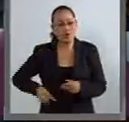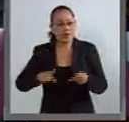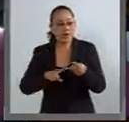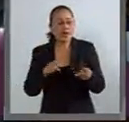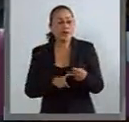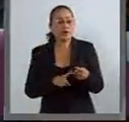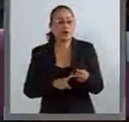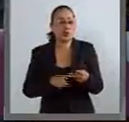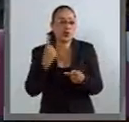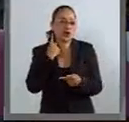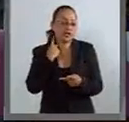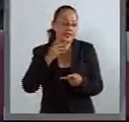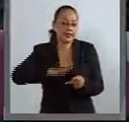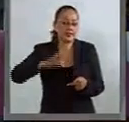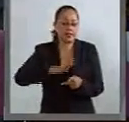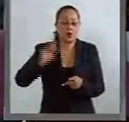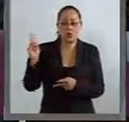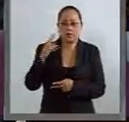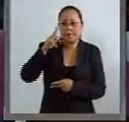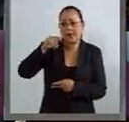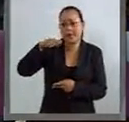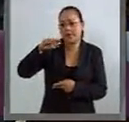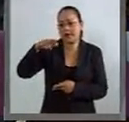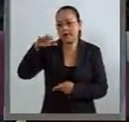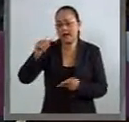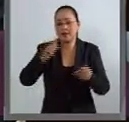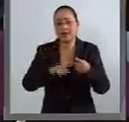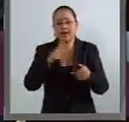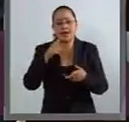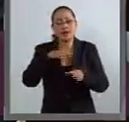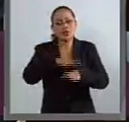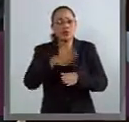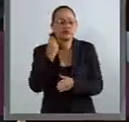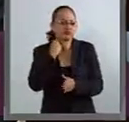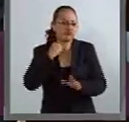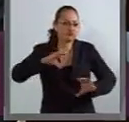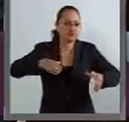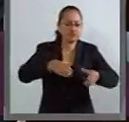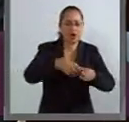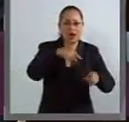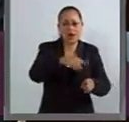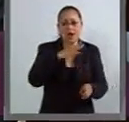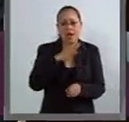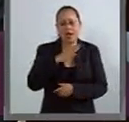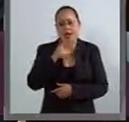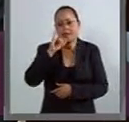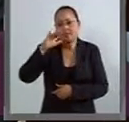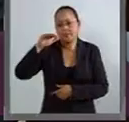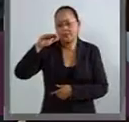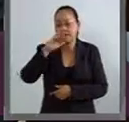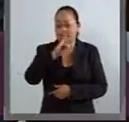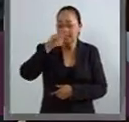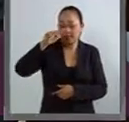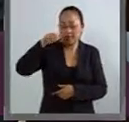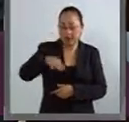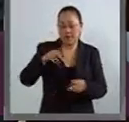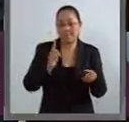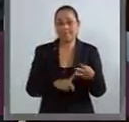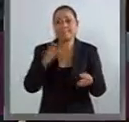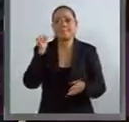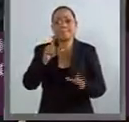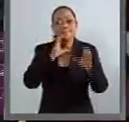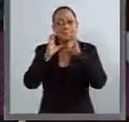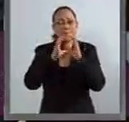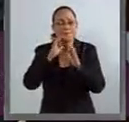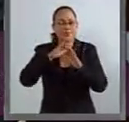Políticas Públicas por la Universidad Panamericana. Realizó estudios de Derecho Parlamentario en el Instituto Tecnológico Autónomo de México, así como de